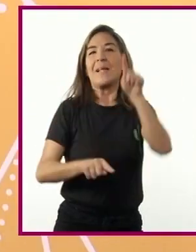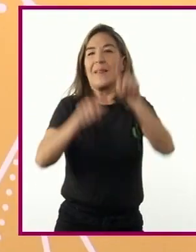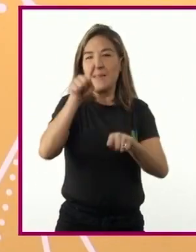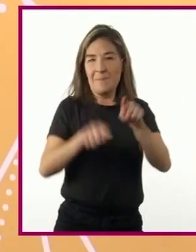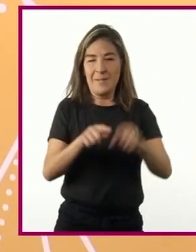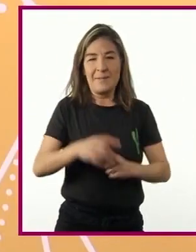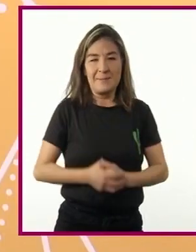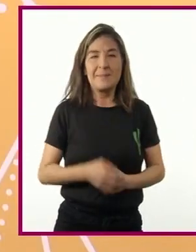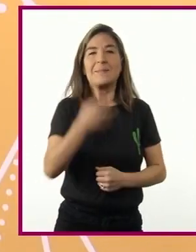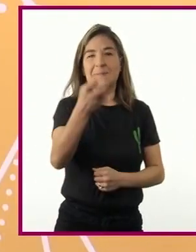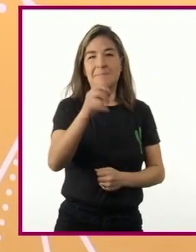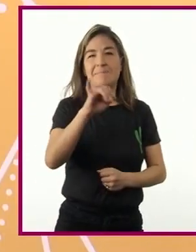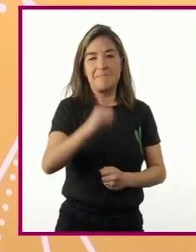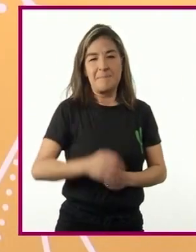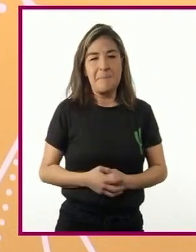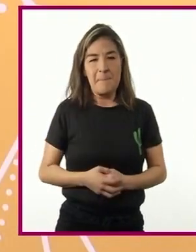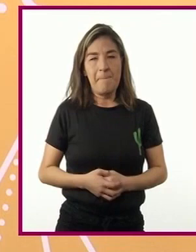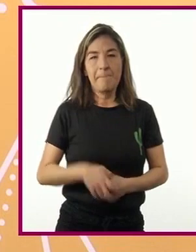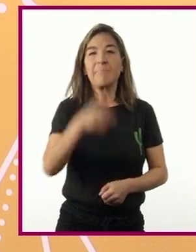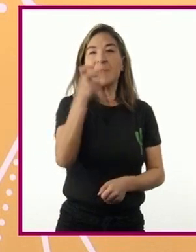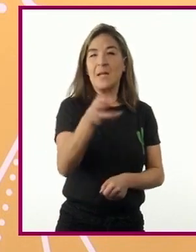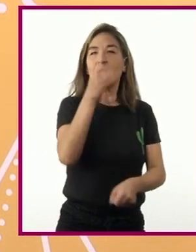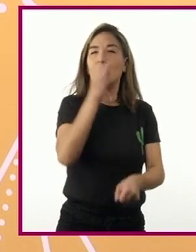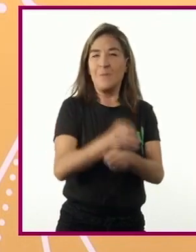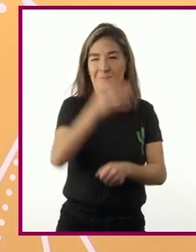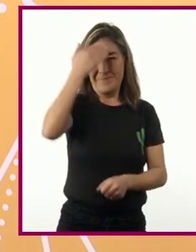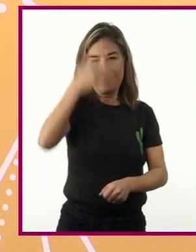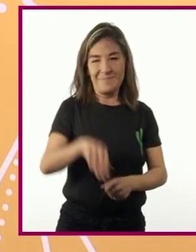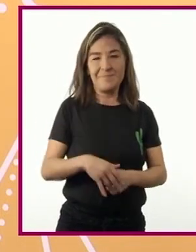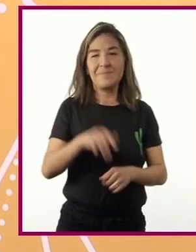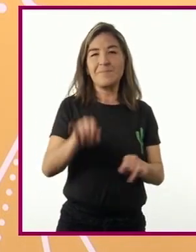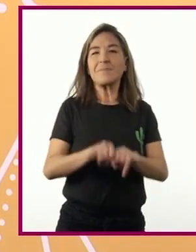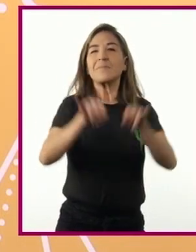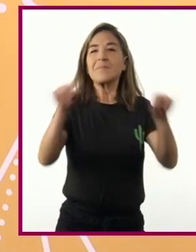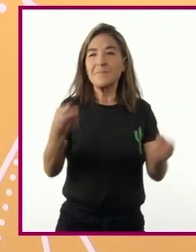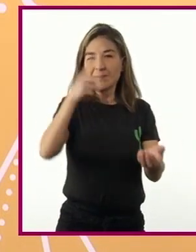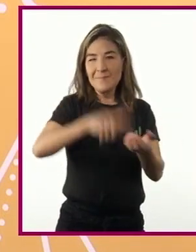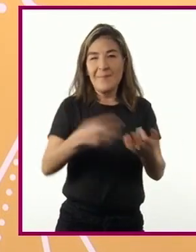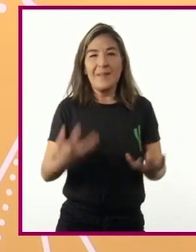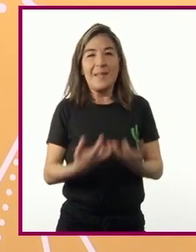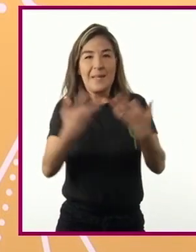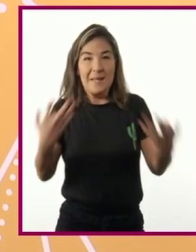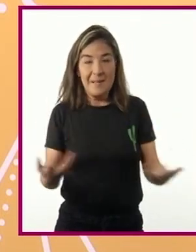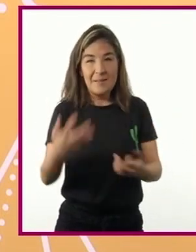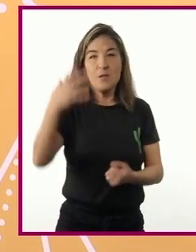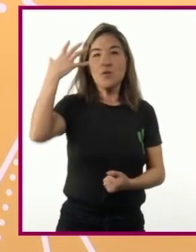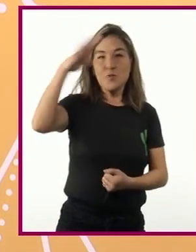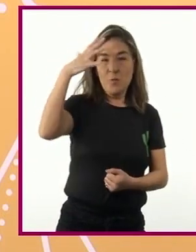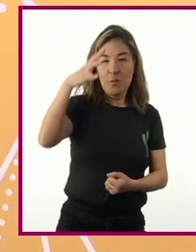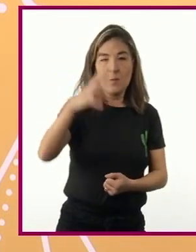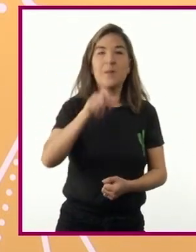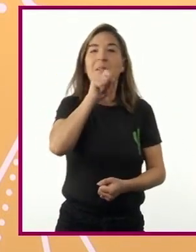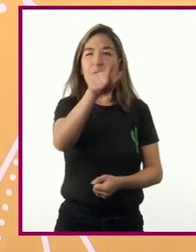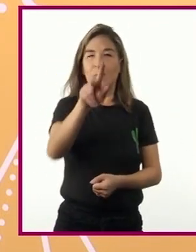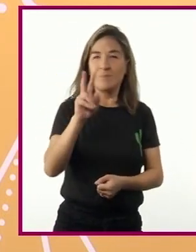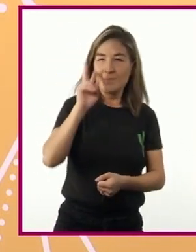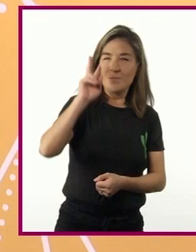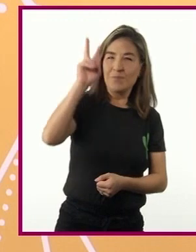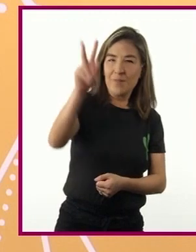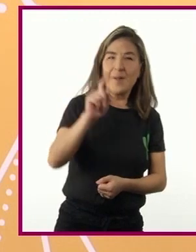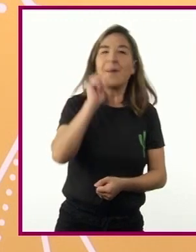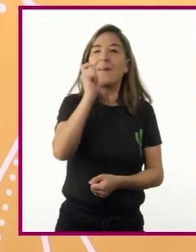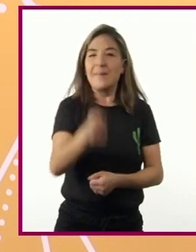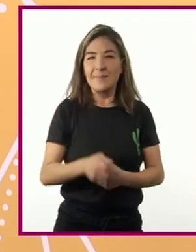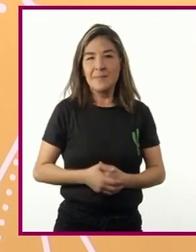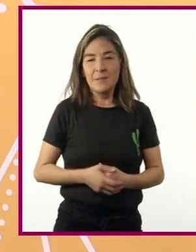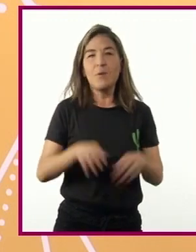bien. Como ya sabemos, la distancia entre la Tierra, el Sol y la observación nos